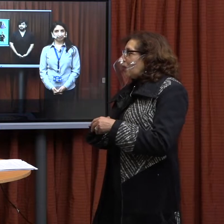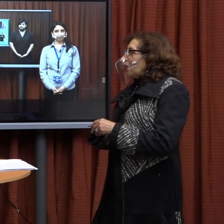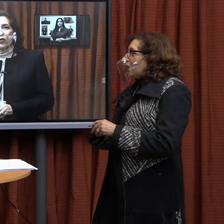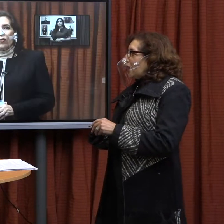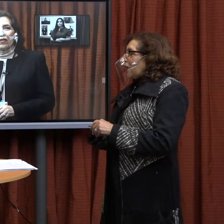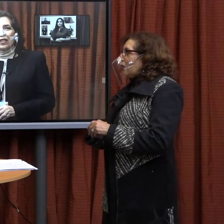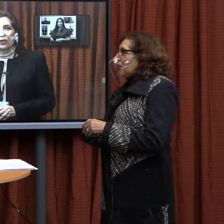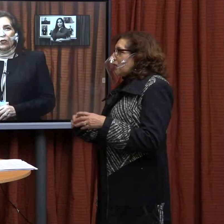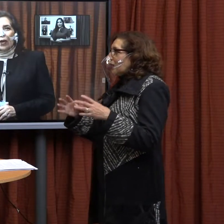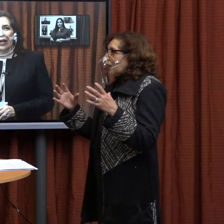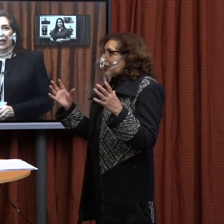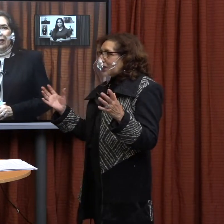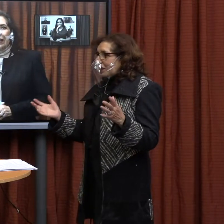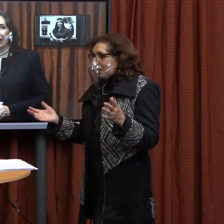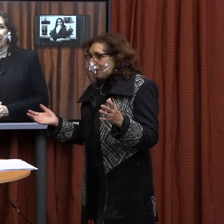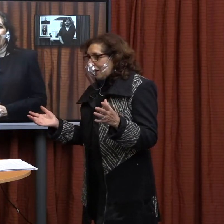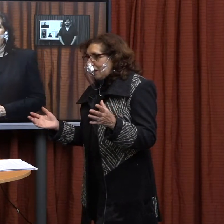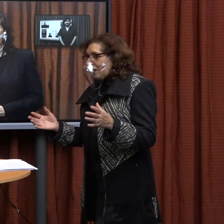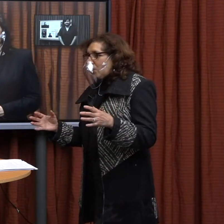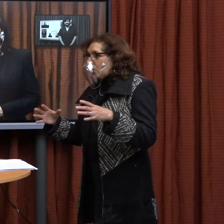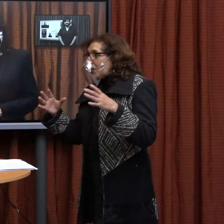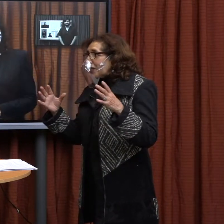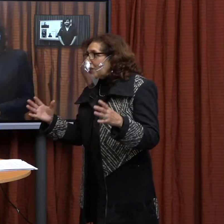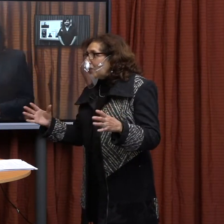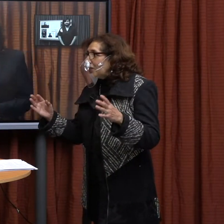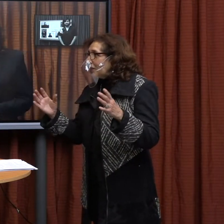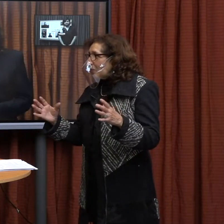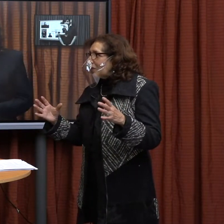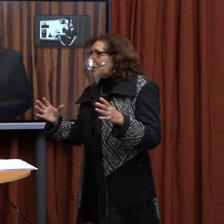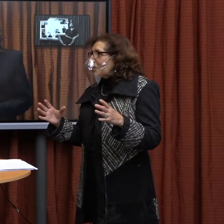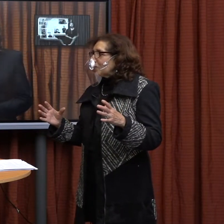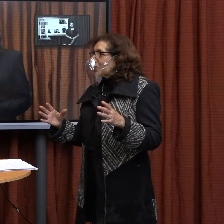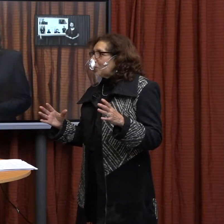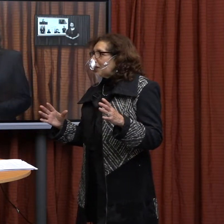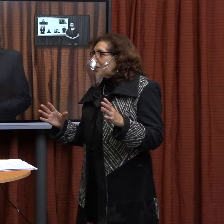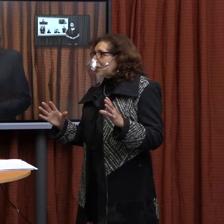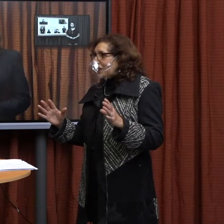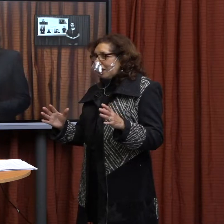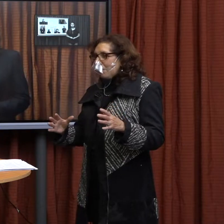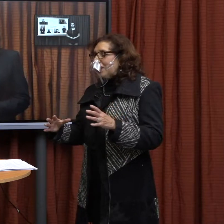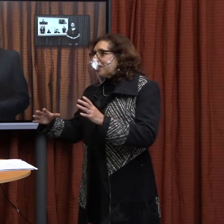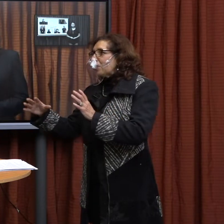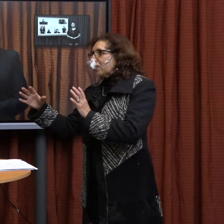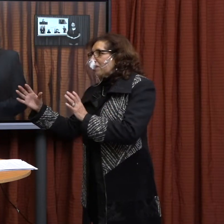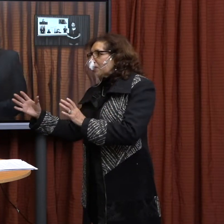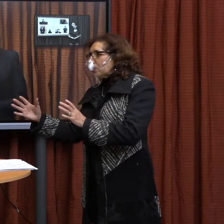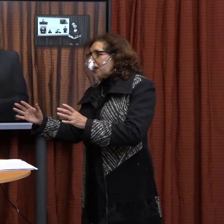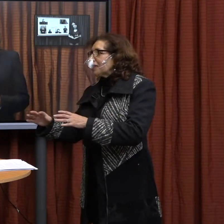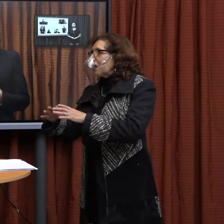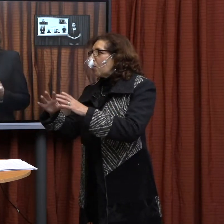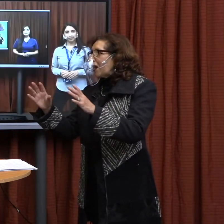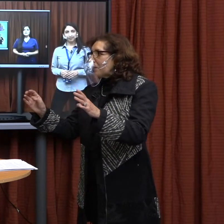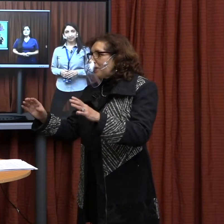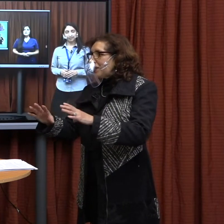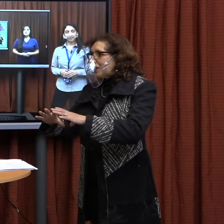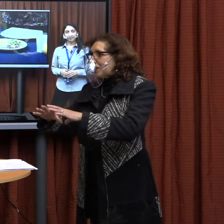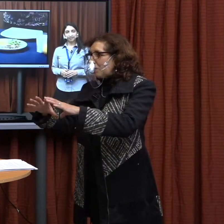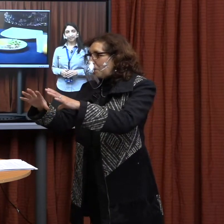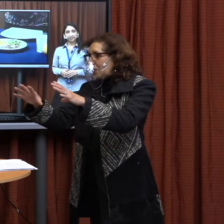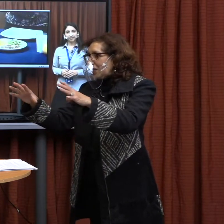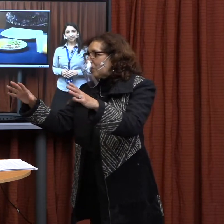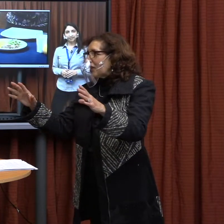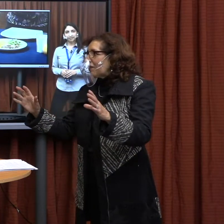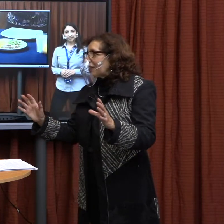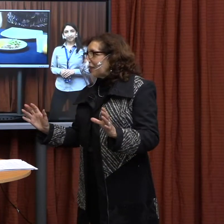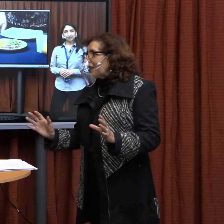¿eh? Bueno, a los niños se les entrega un rincón de juego, como su nombre lo indica, para que lo lleve a su casa, lo arme y